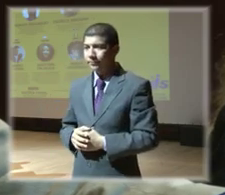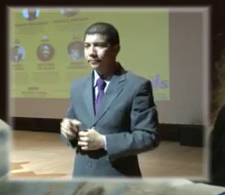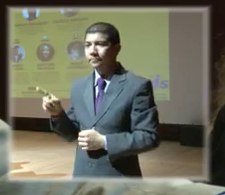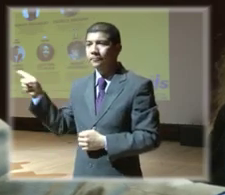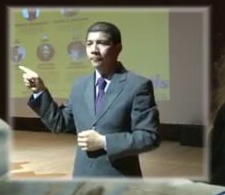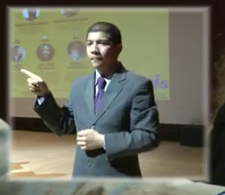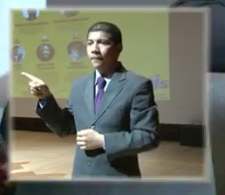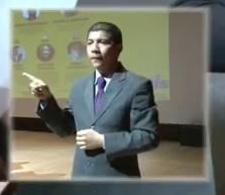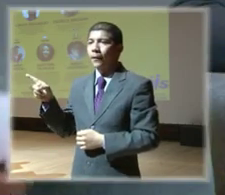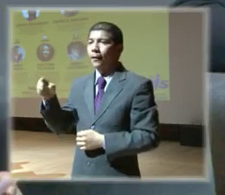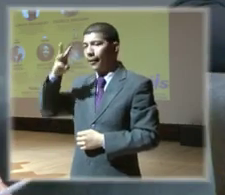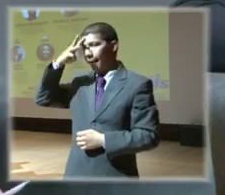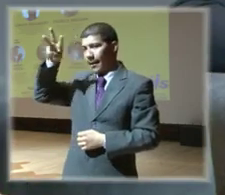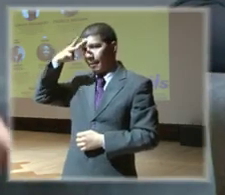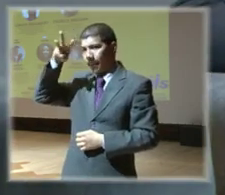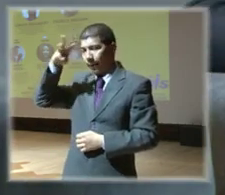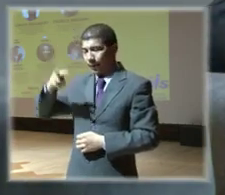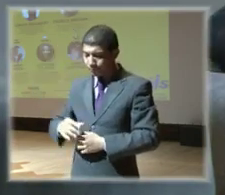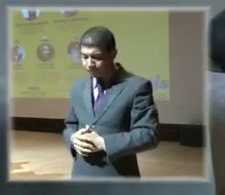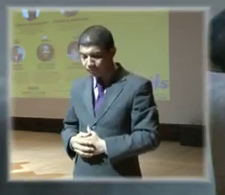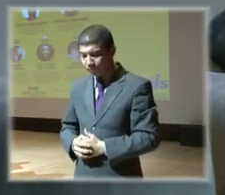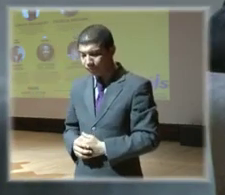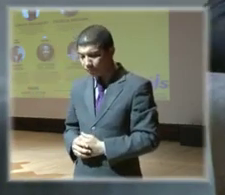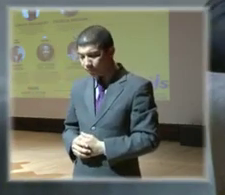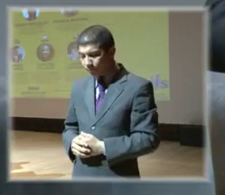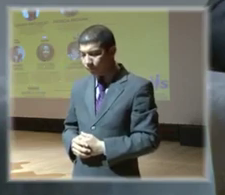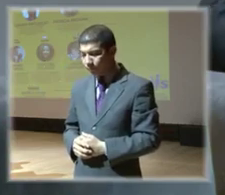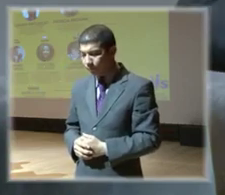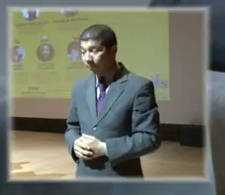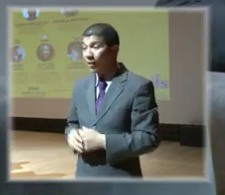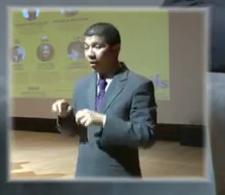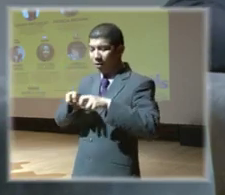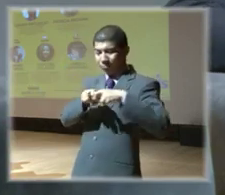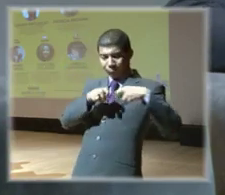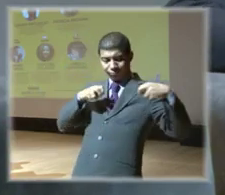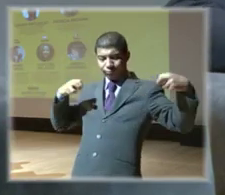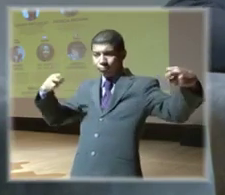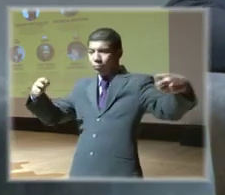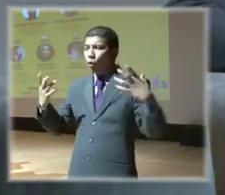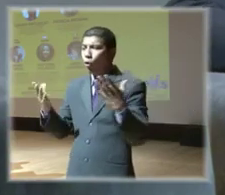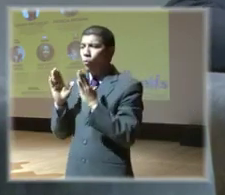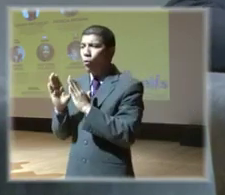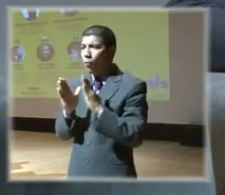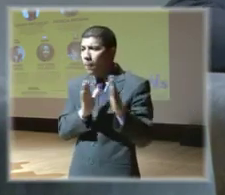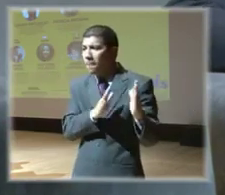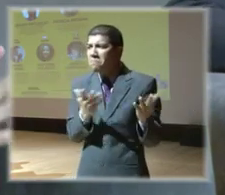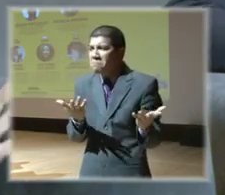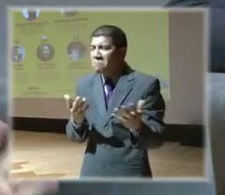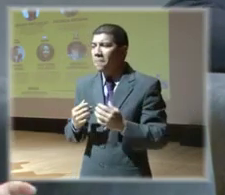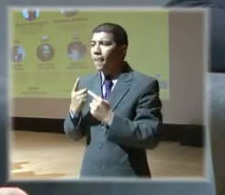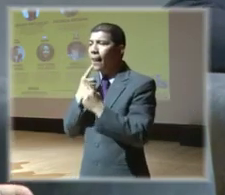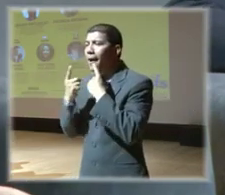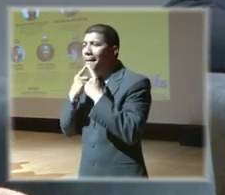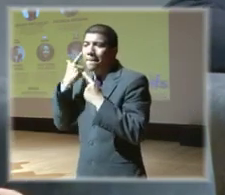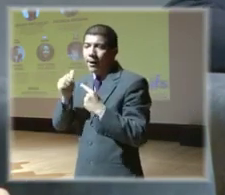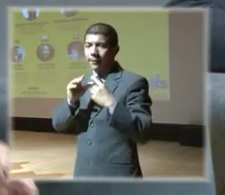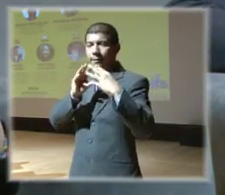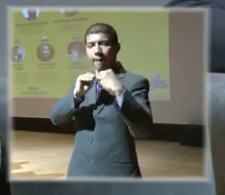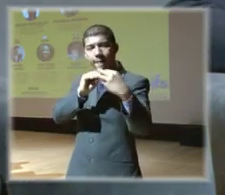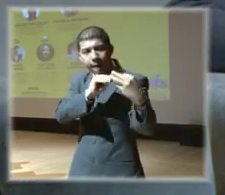México. Entonces, la manera en que hemos organizado este conversatorio es efectivamente como una charla.